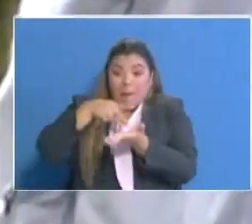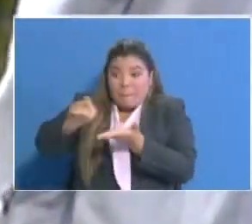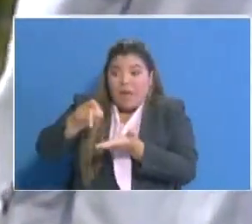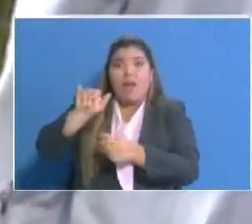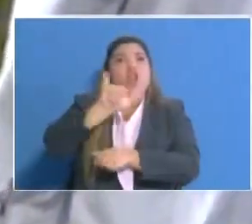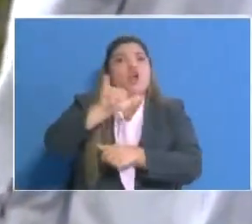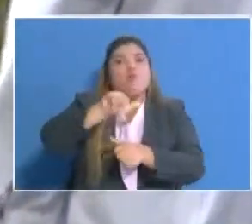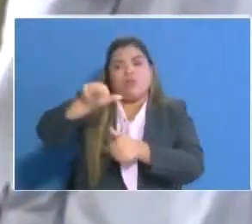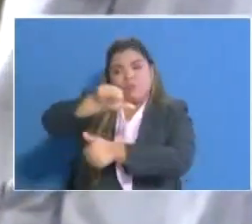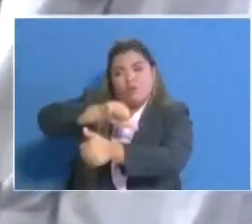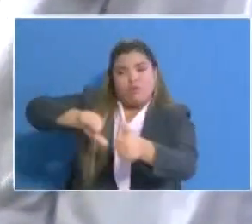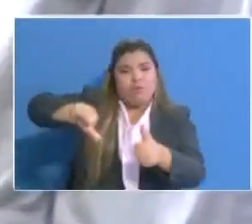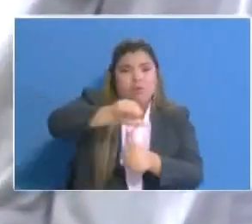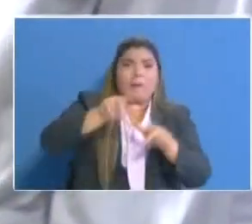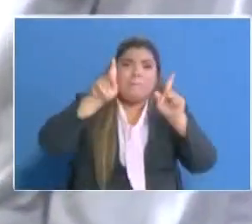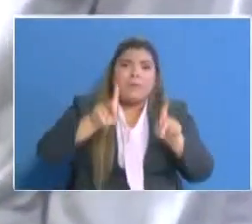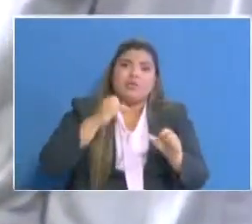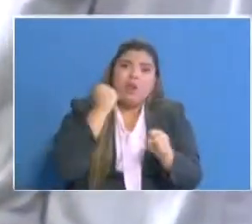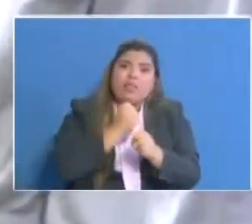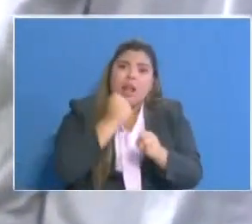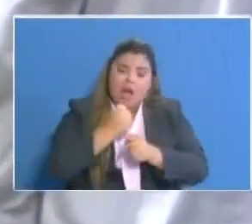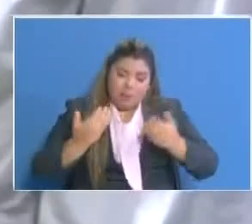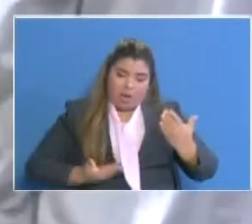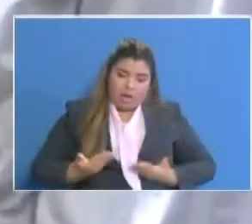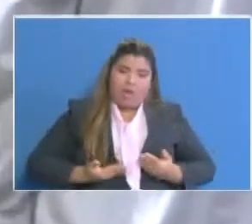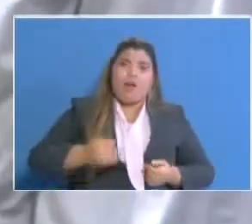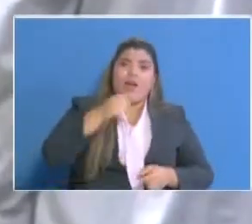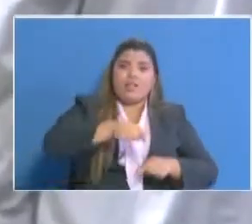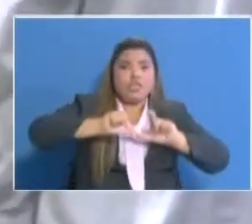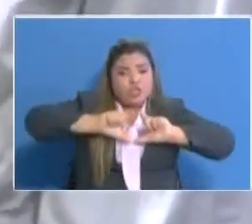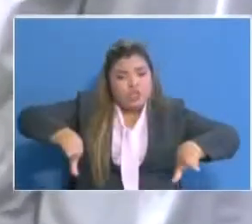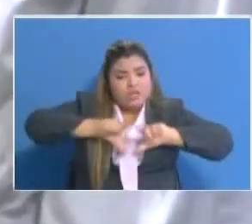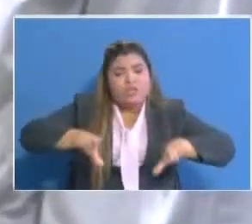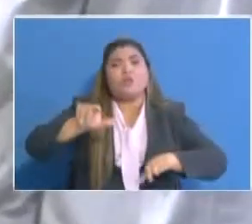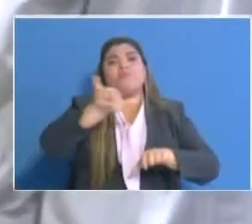Yo voy a estar anunciando la próxima semana,